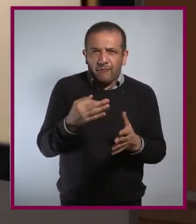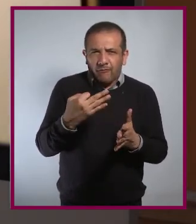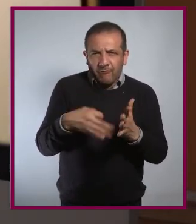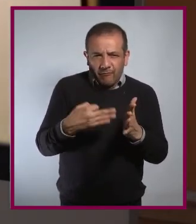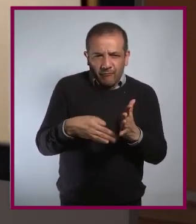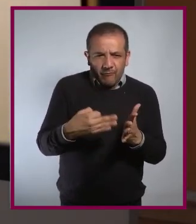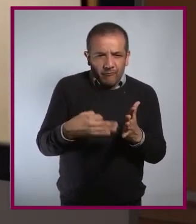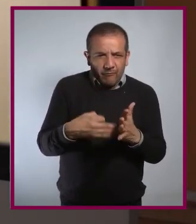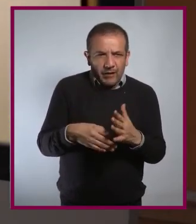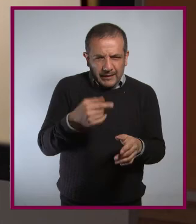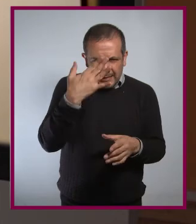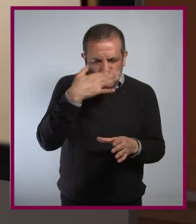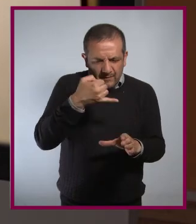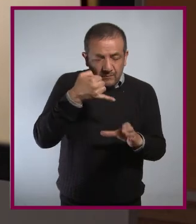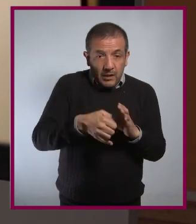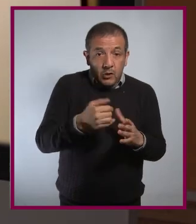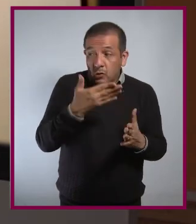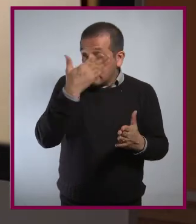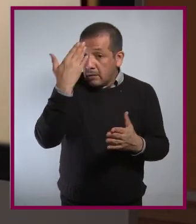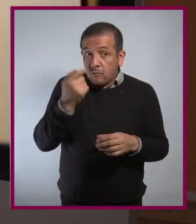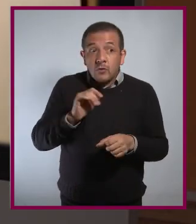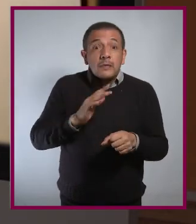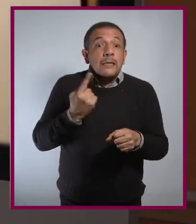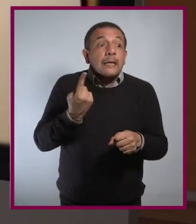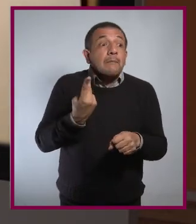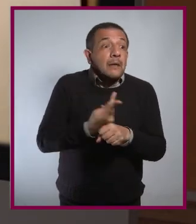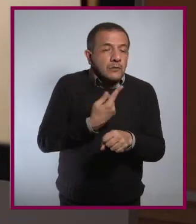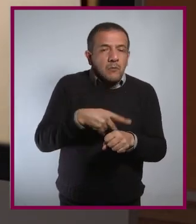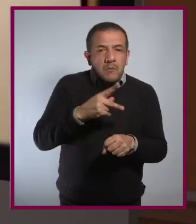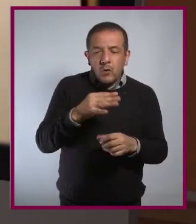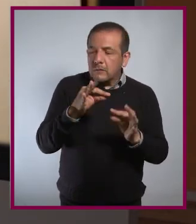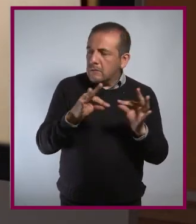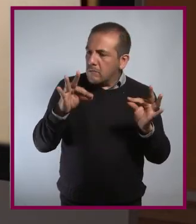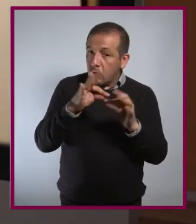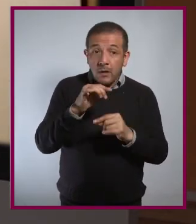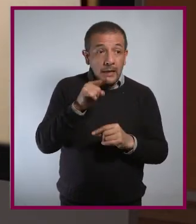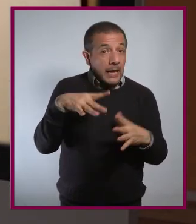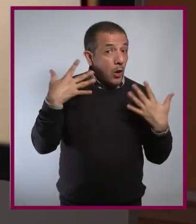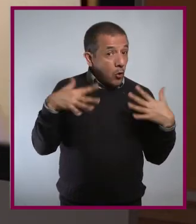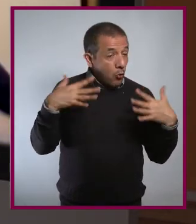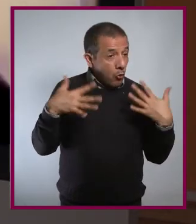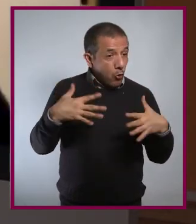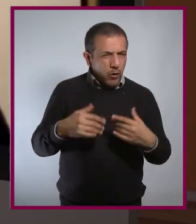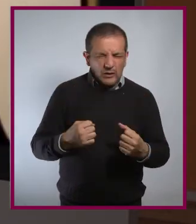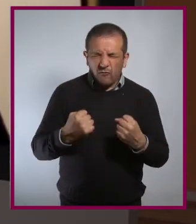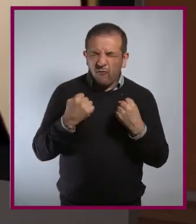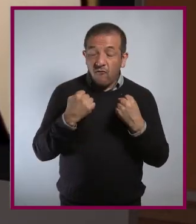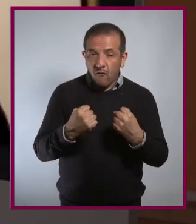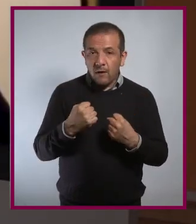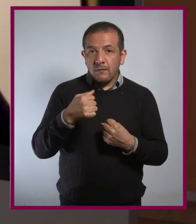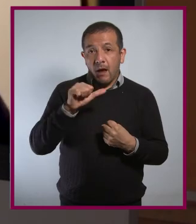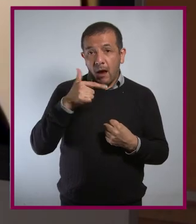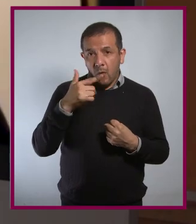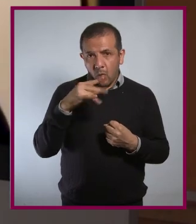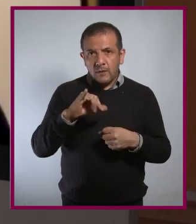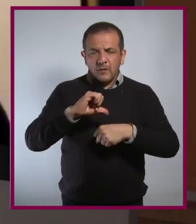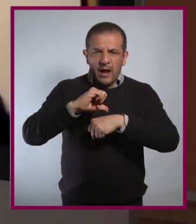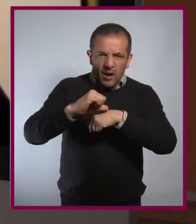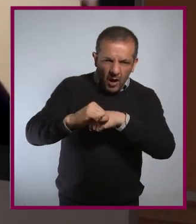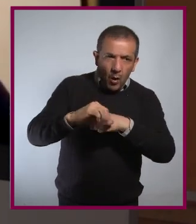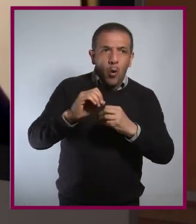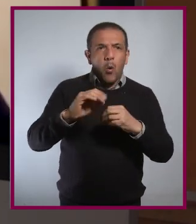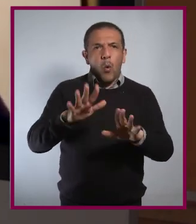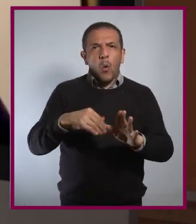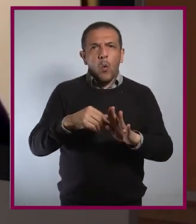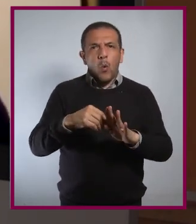esperado, independientemente de la causa que lo haya provocado. Entonces, sí me parece importante que los dolores agudos, por ejemplo, después de una cirugía,